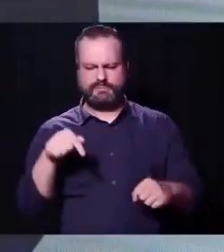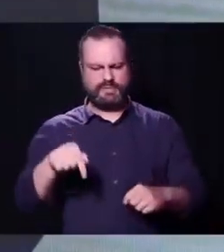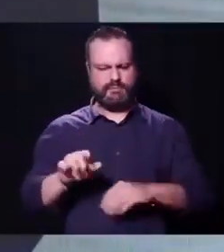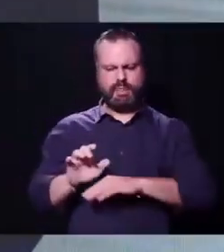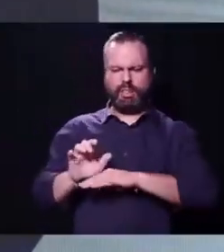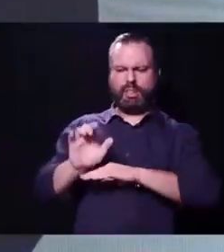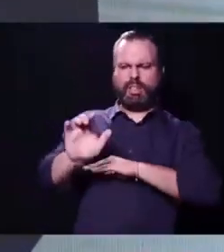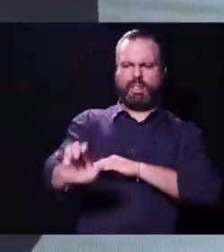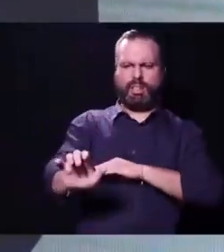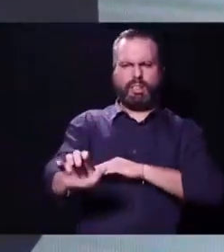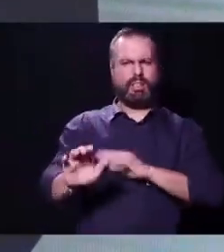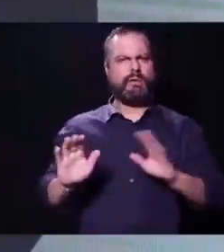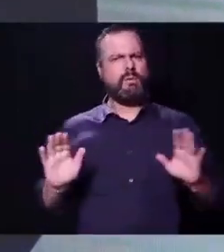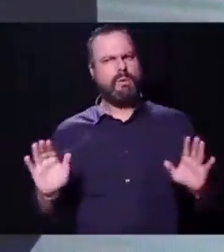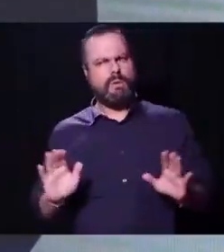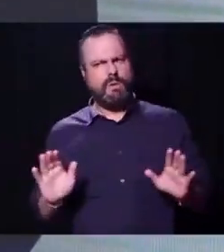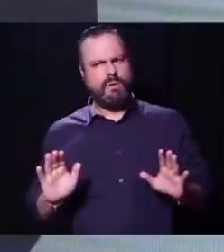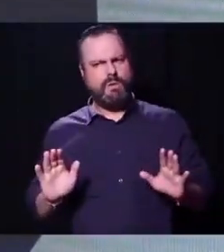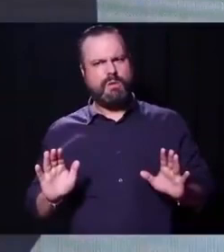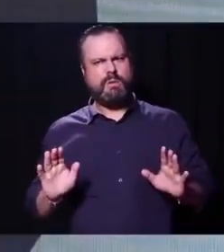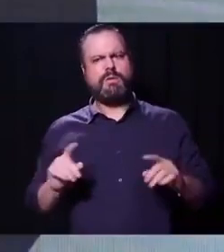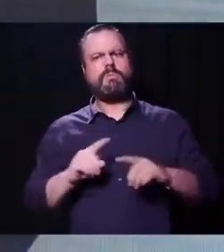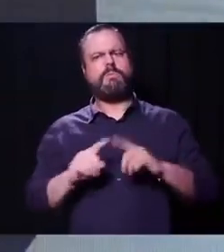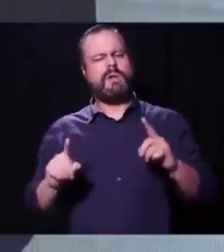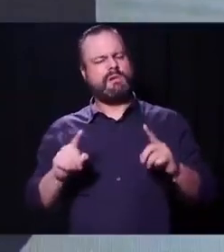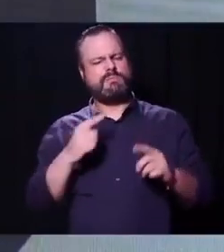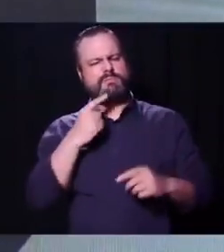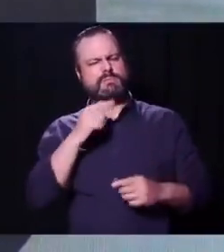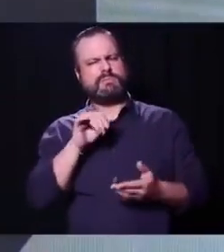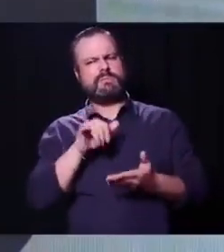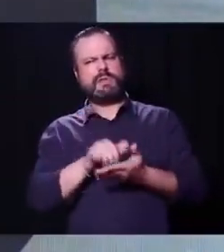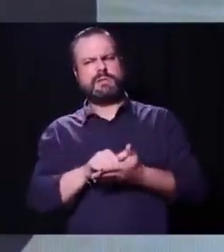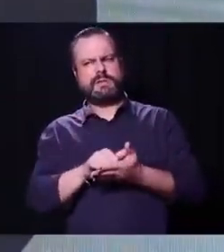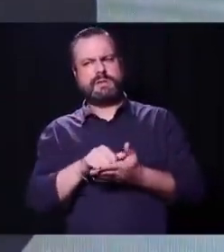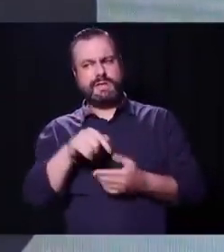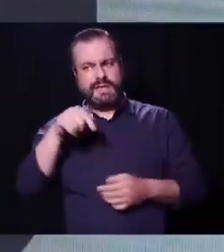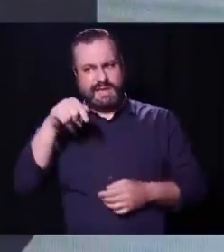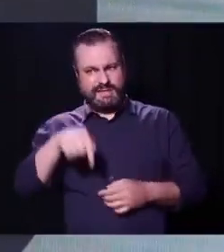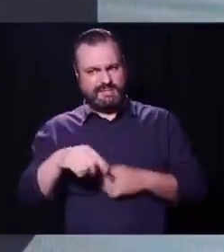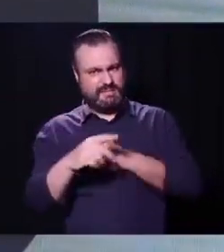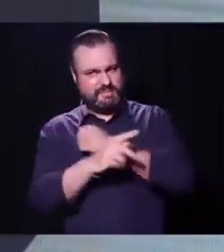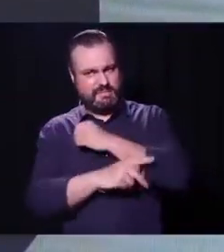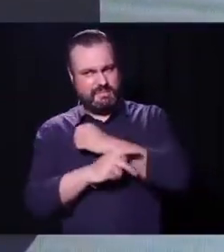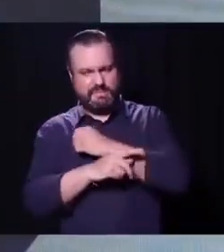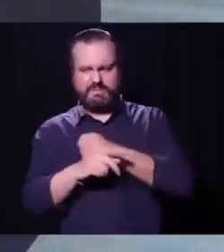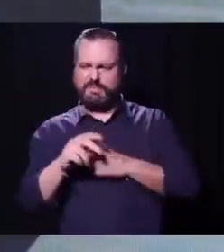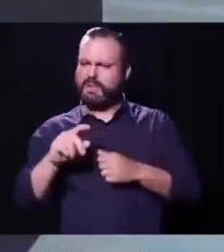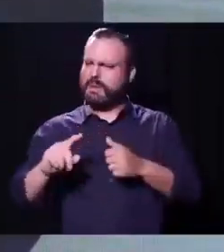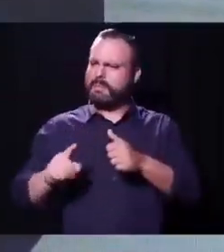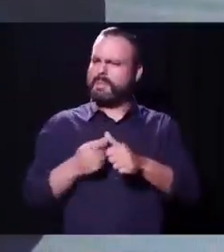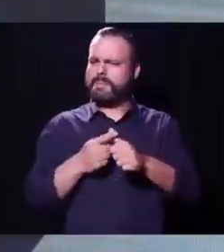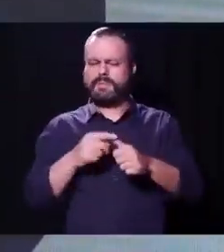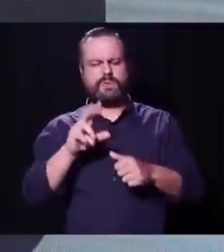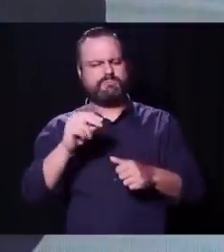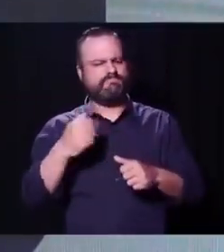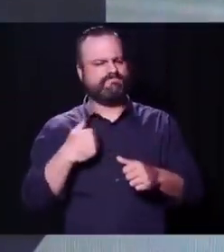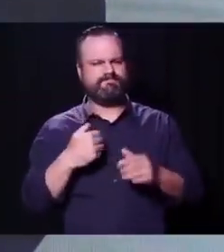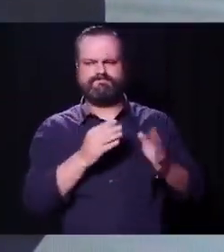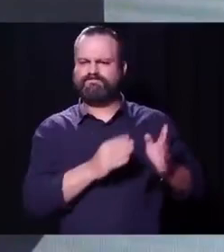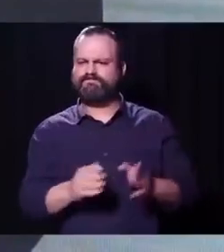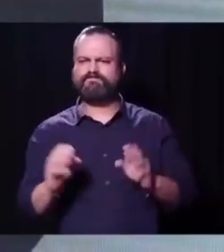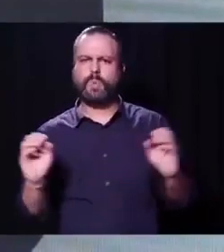un gobierno que no planifica. Es más, los últimos dos gobiernos no han planificado. En este país no se planifica. Aquí lo que se hace es que se